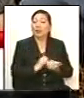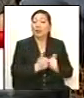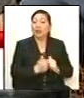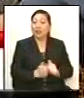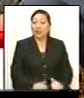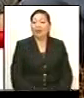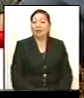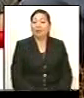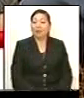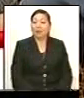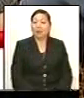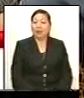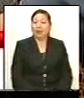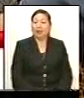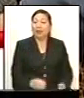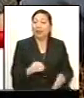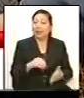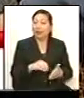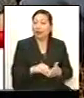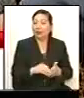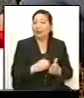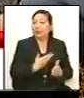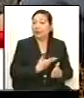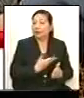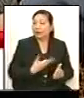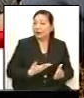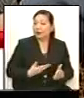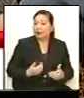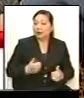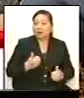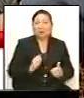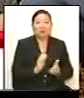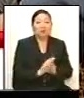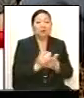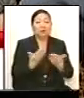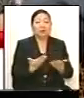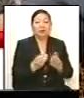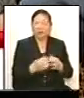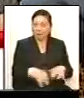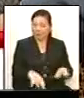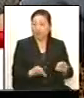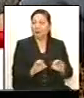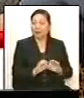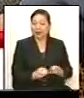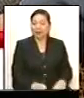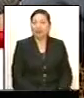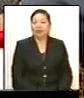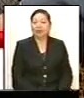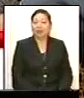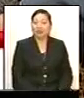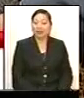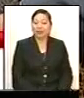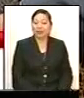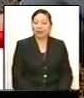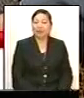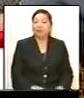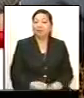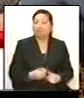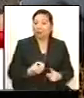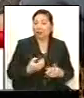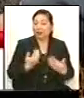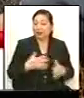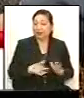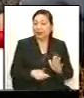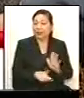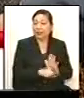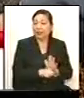modificación que ha planteado el Ejecutivo, que la cual saludo, que es importante, ¿no? Especialmente que ya hay la